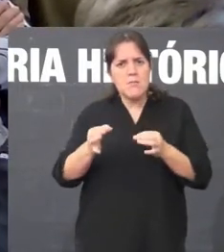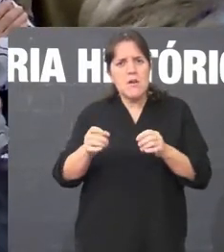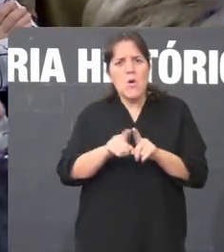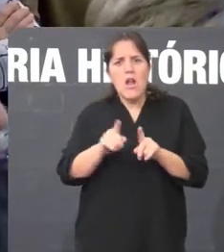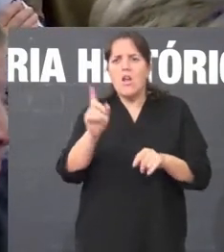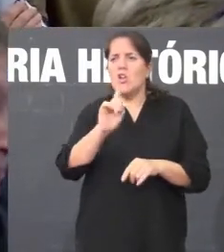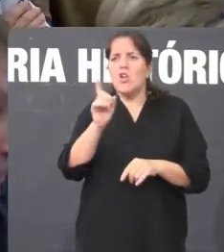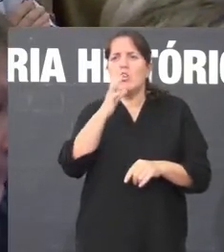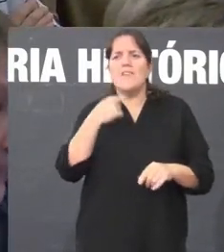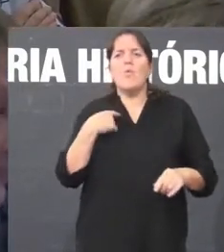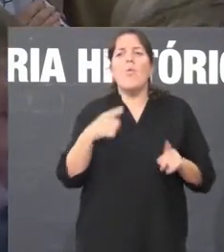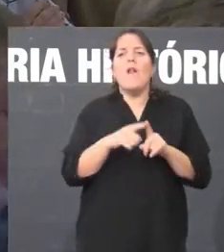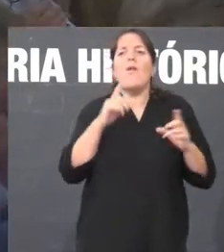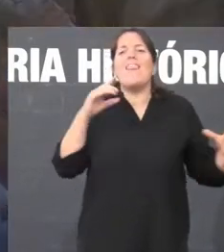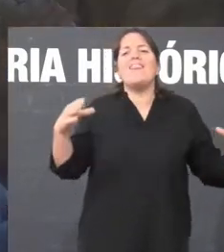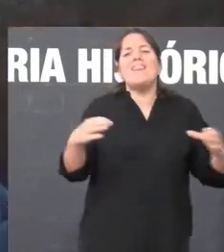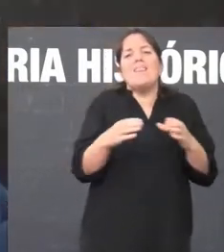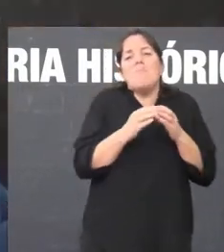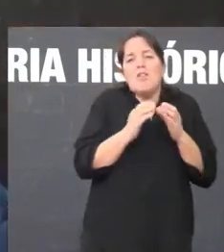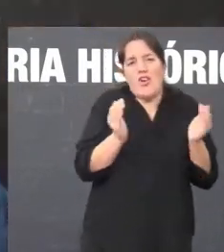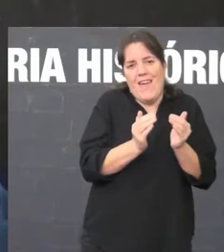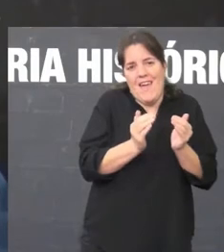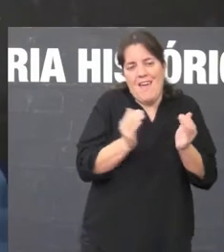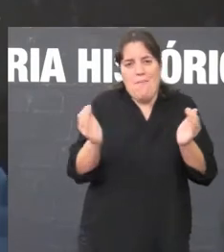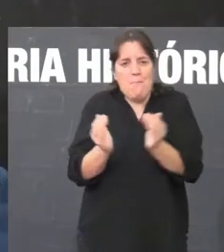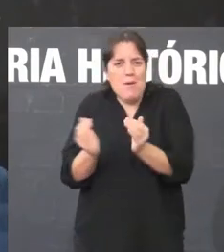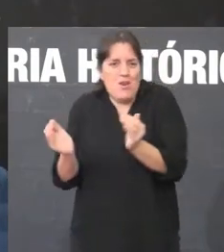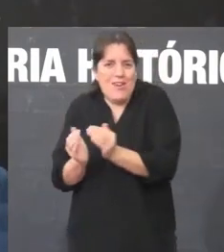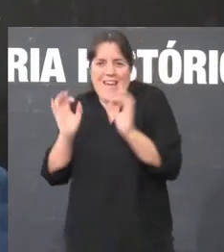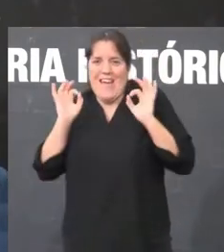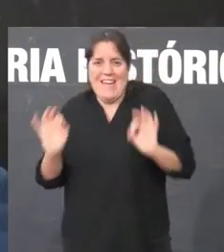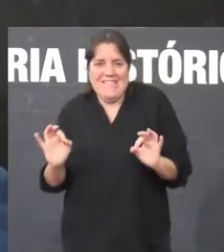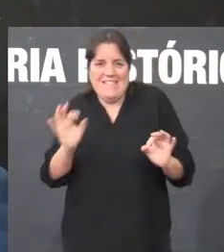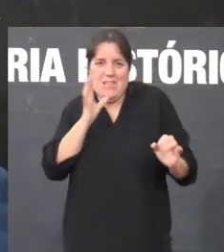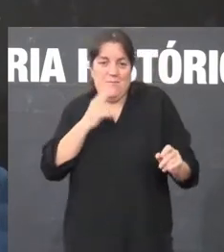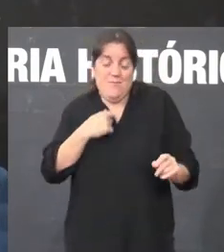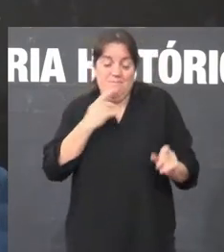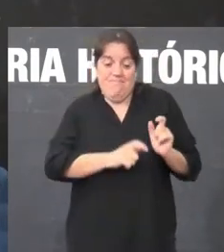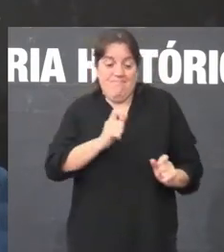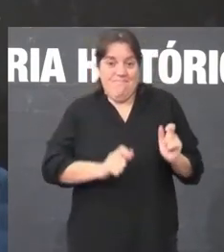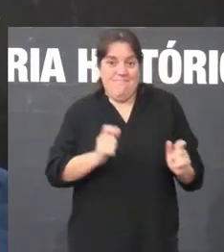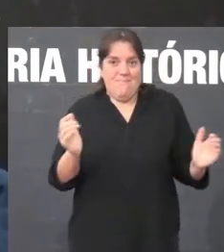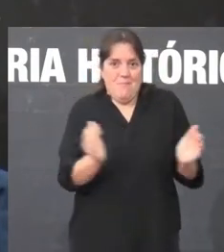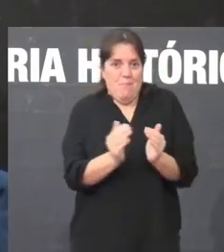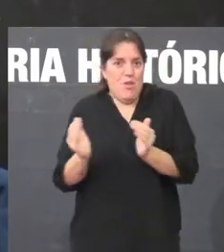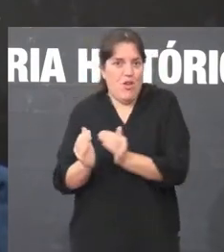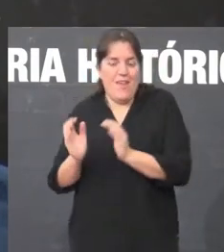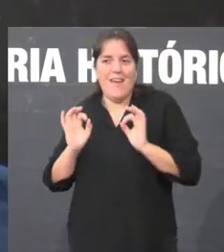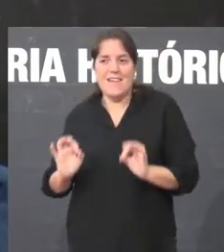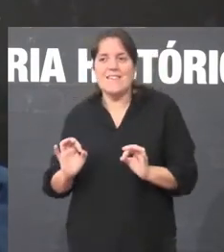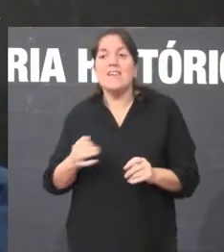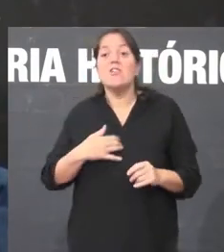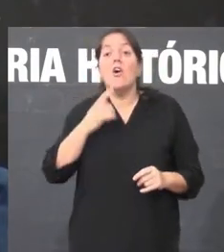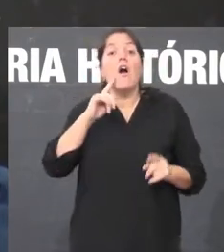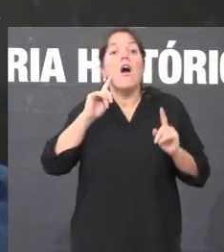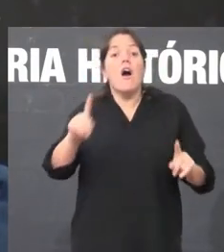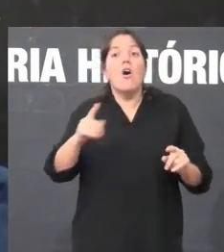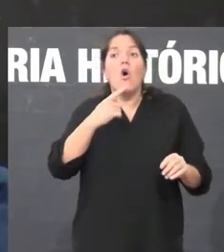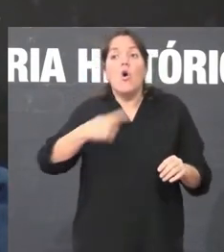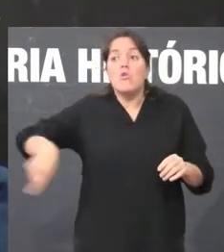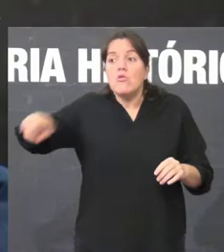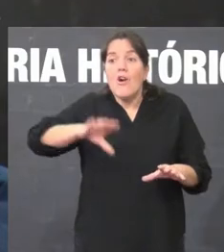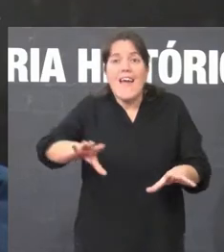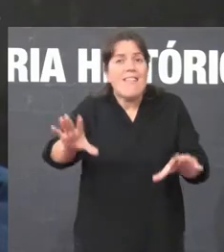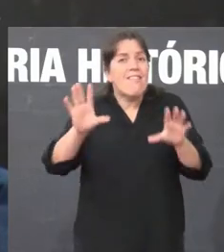minoría demográfica. Con lo cual, o somos capaces de entender